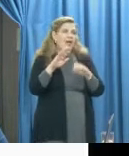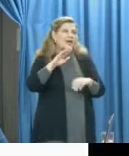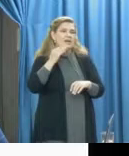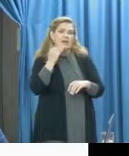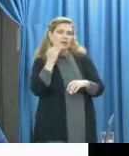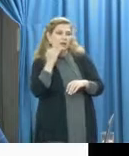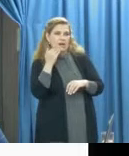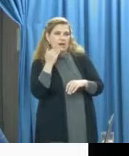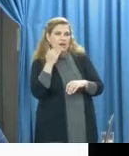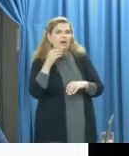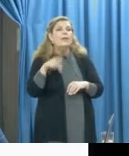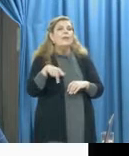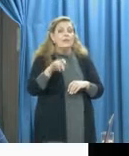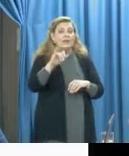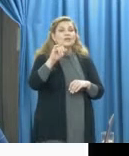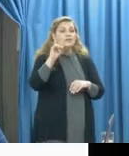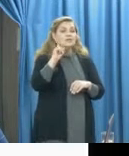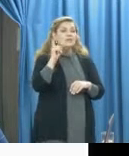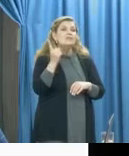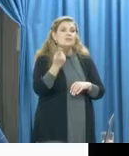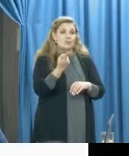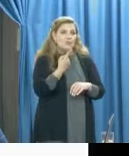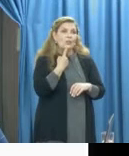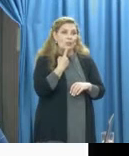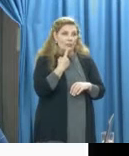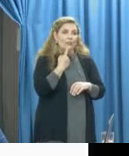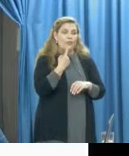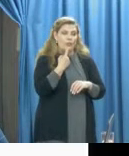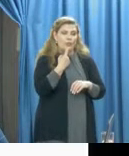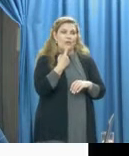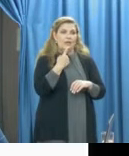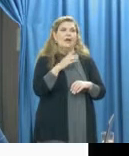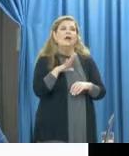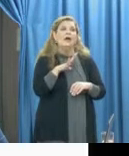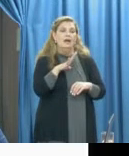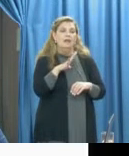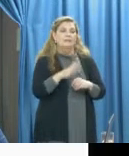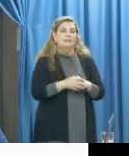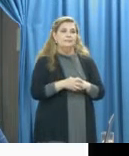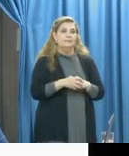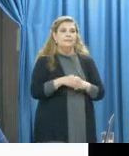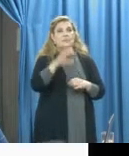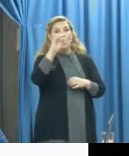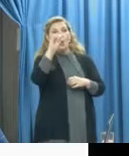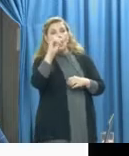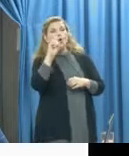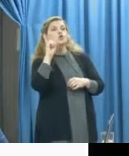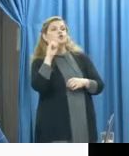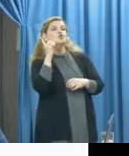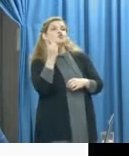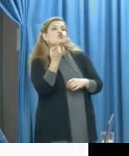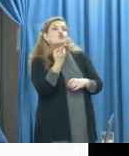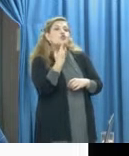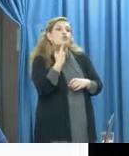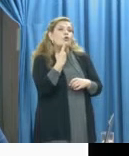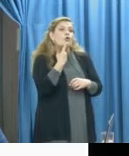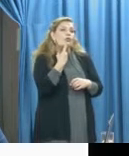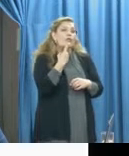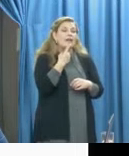sorderas sensorineurales, neurosensoriales, etc. o puede haber sordera como